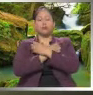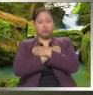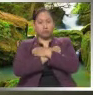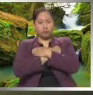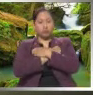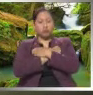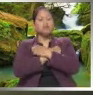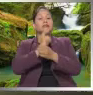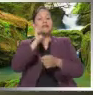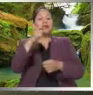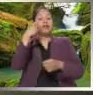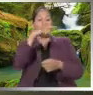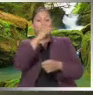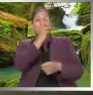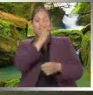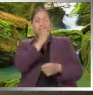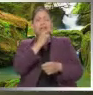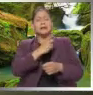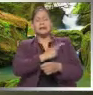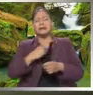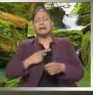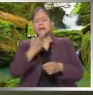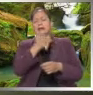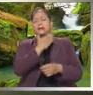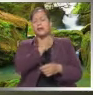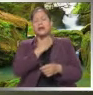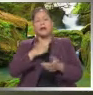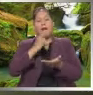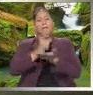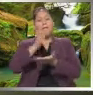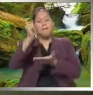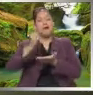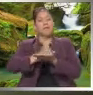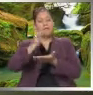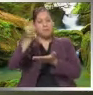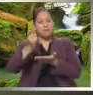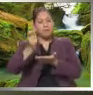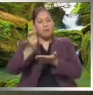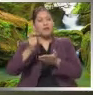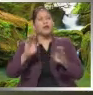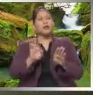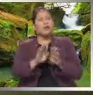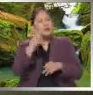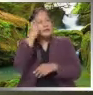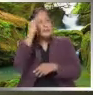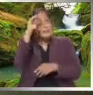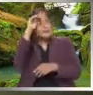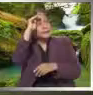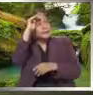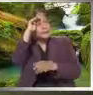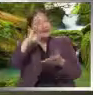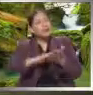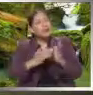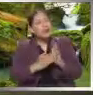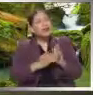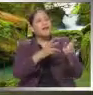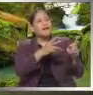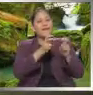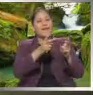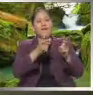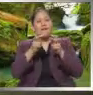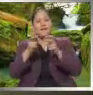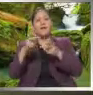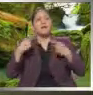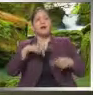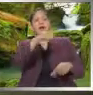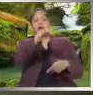a que su padre adquirió una deuda y él la tuvo que pagar. Y la mejor manera que encontró para pagarla, pues fue timando a los